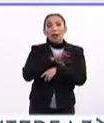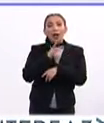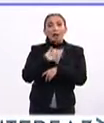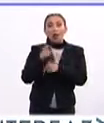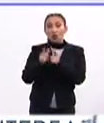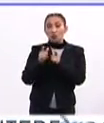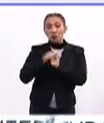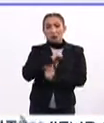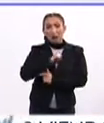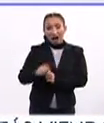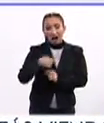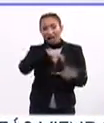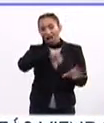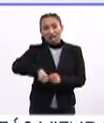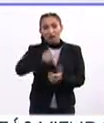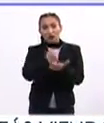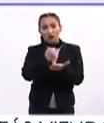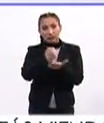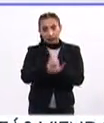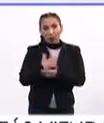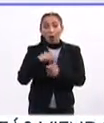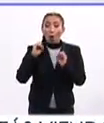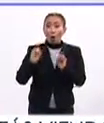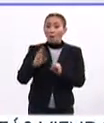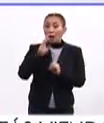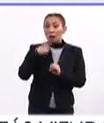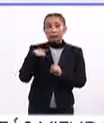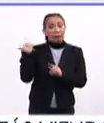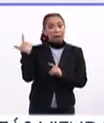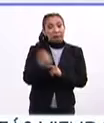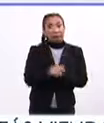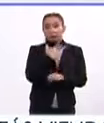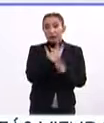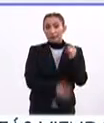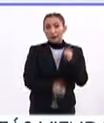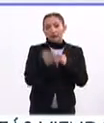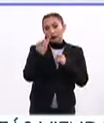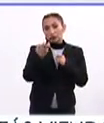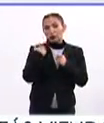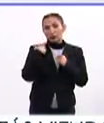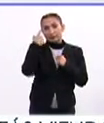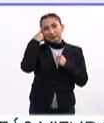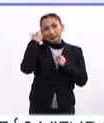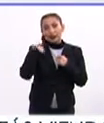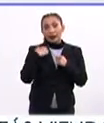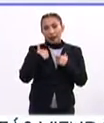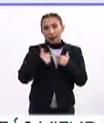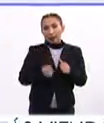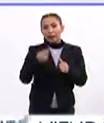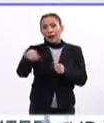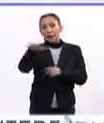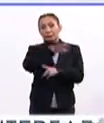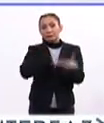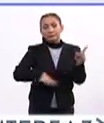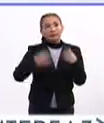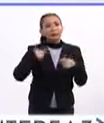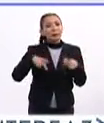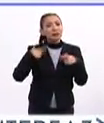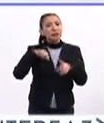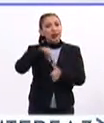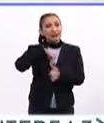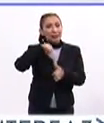cuando ya se vuelve insostenible la situación, abandonar el país. Entonces creo que es importante entender que en los contextos de la